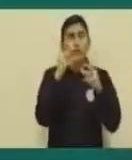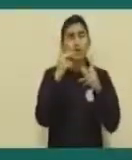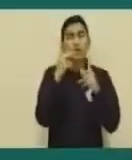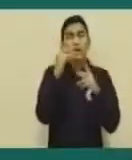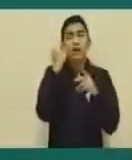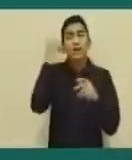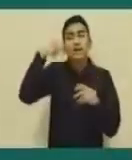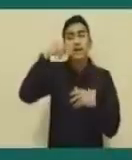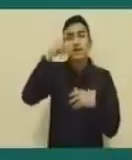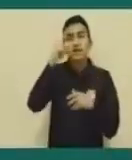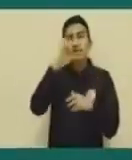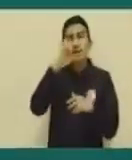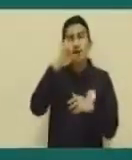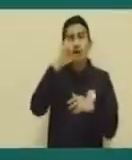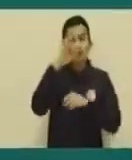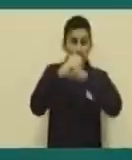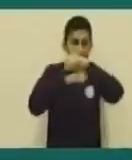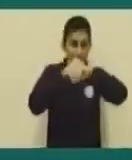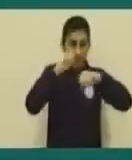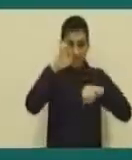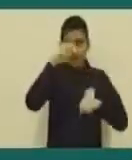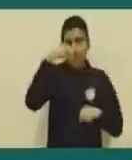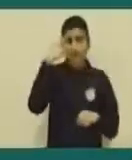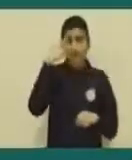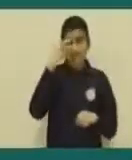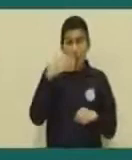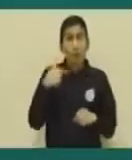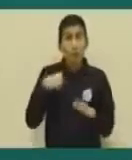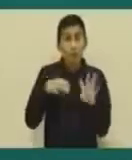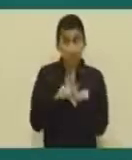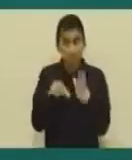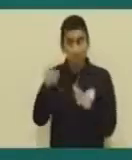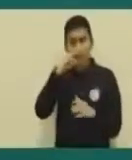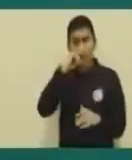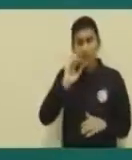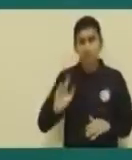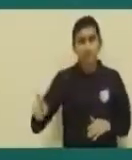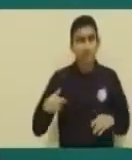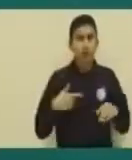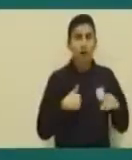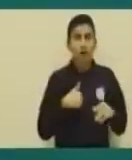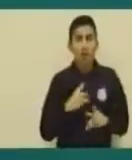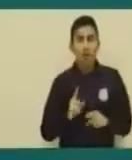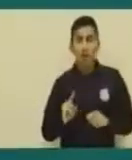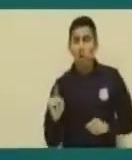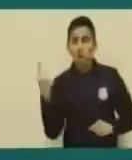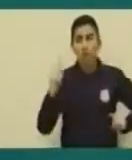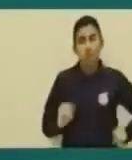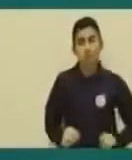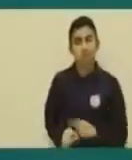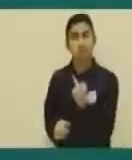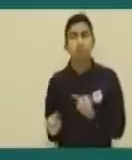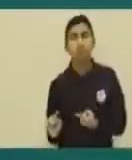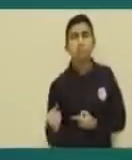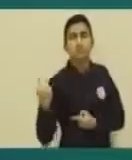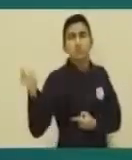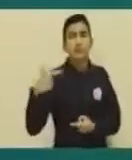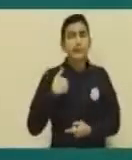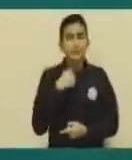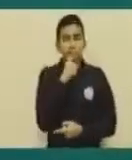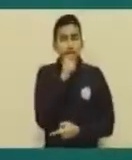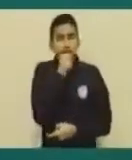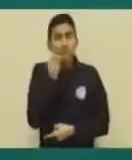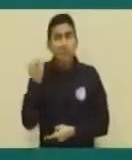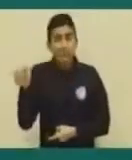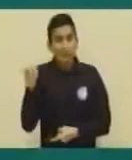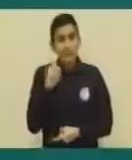está atacando sabe que el niño o el jovencito adolescente es indefenso, no se va a poder defender. Y